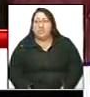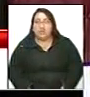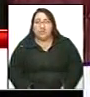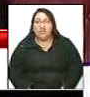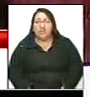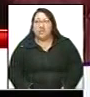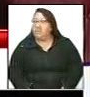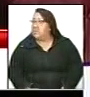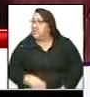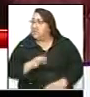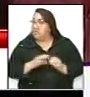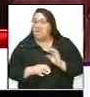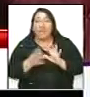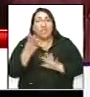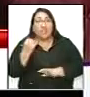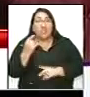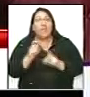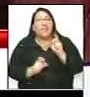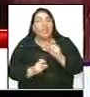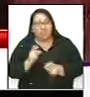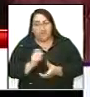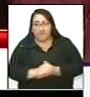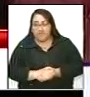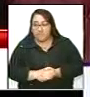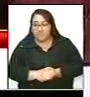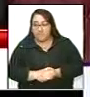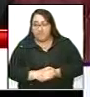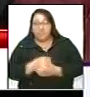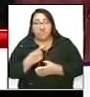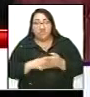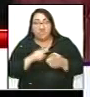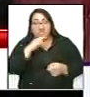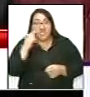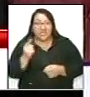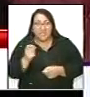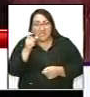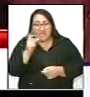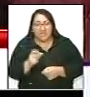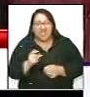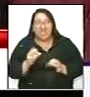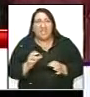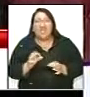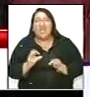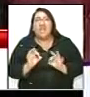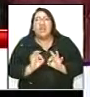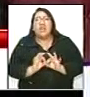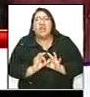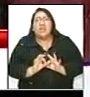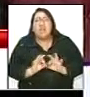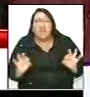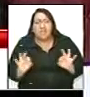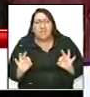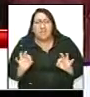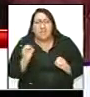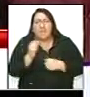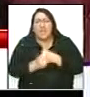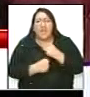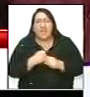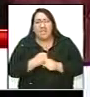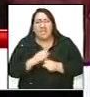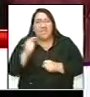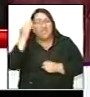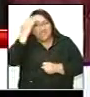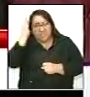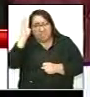Es escoger 14 personas que sean íntegras. No solo